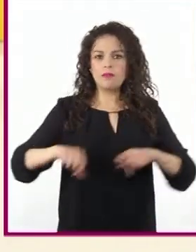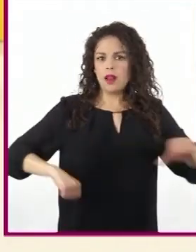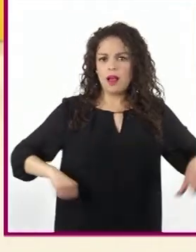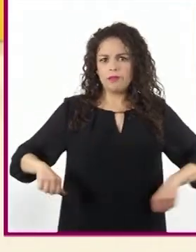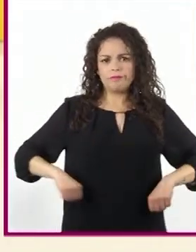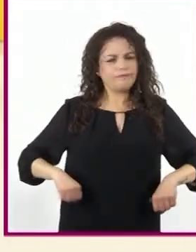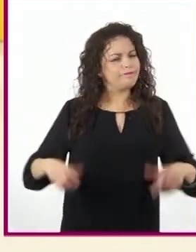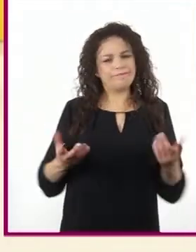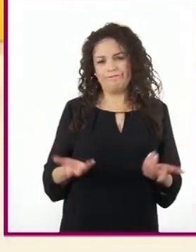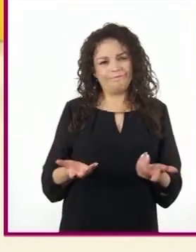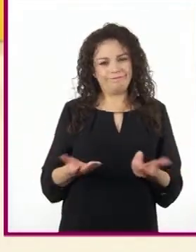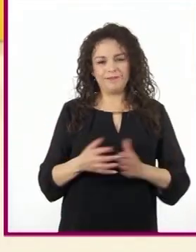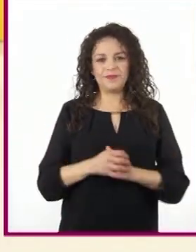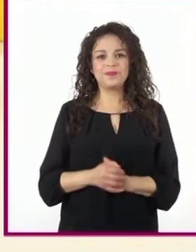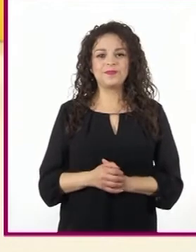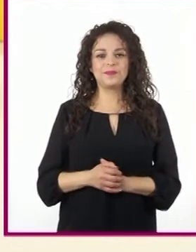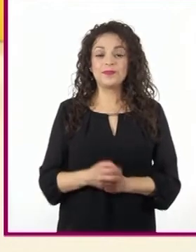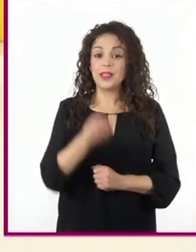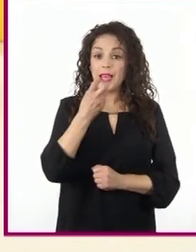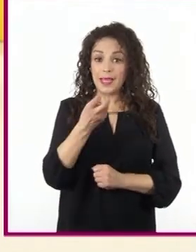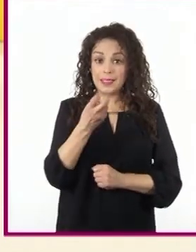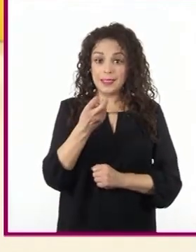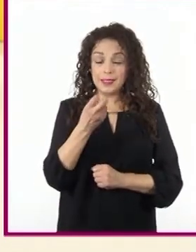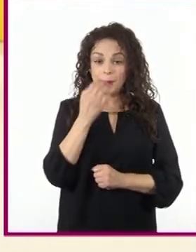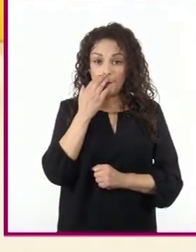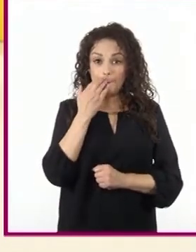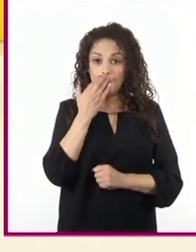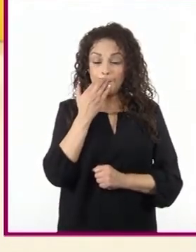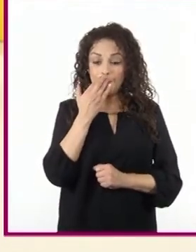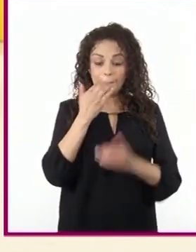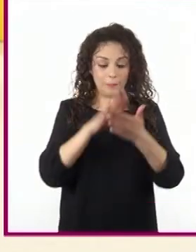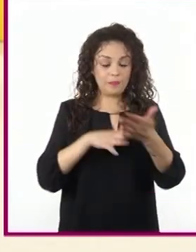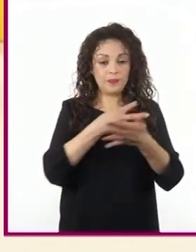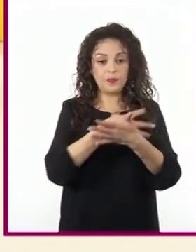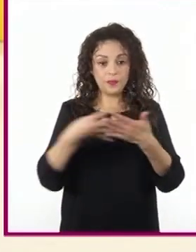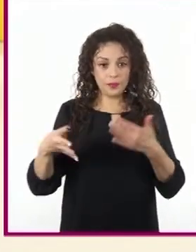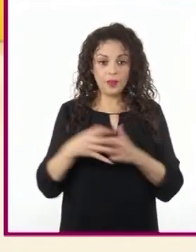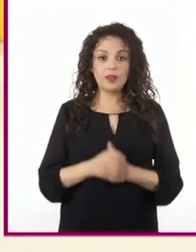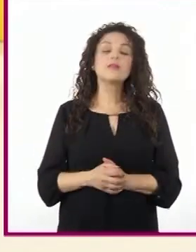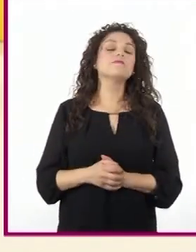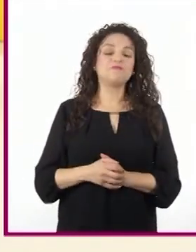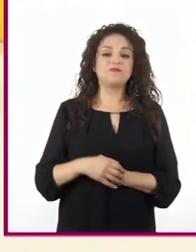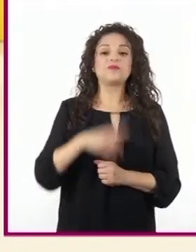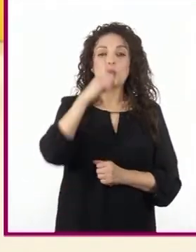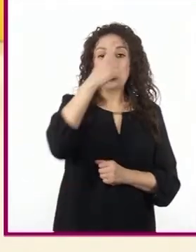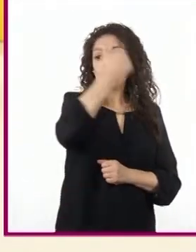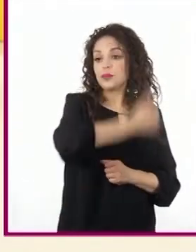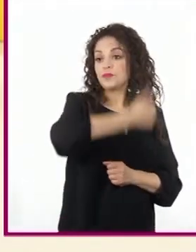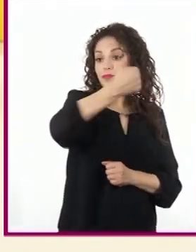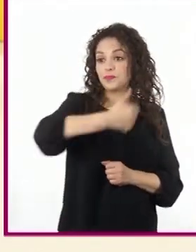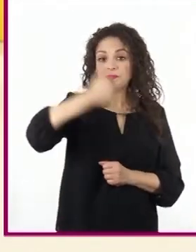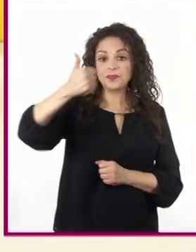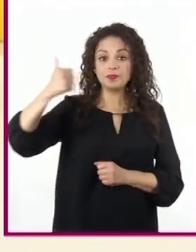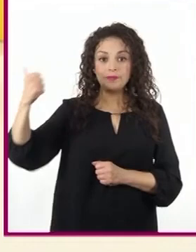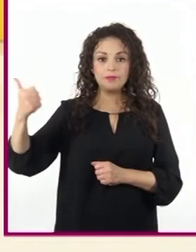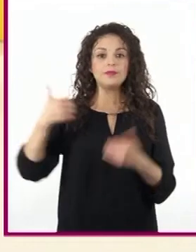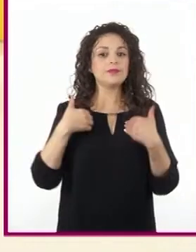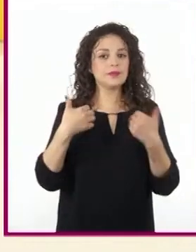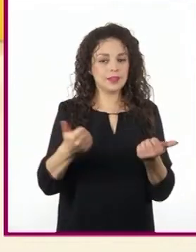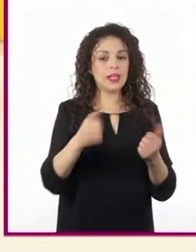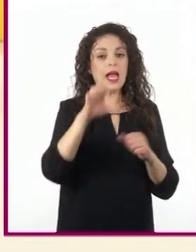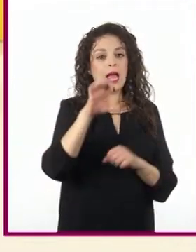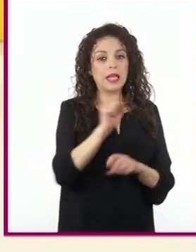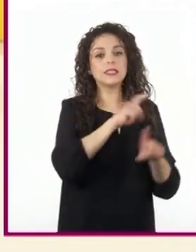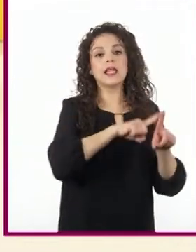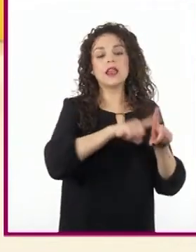realizan. Esta actividad nos lleva a considerar que cada una y uno de ustedes es diferente y